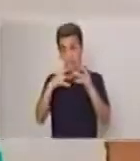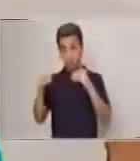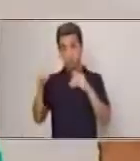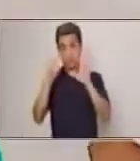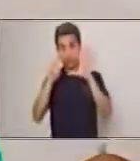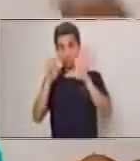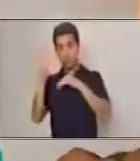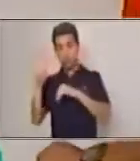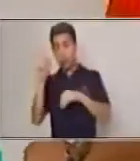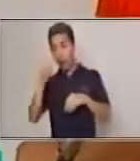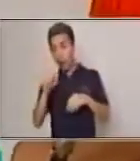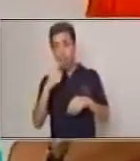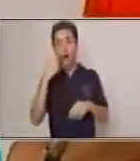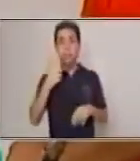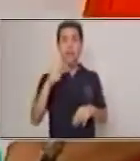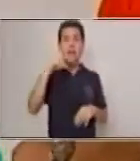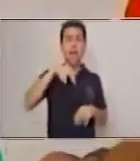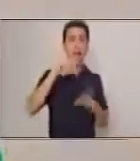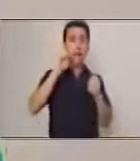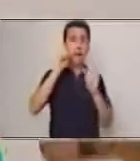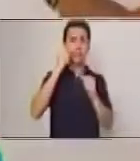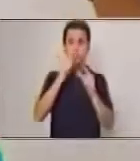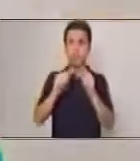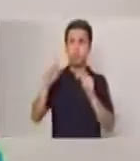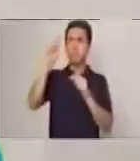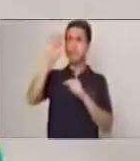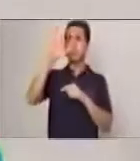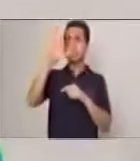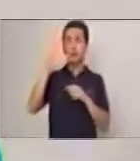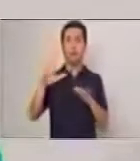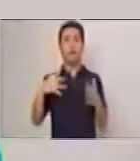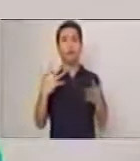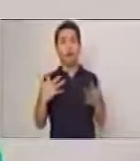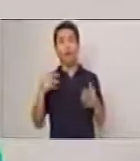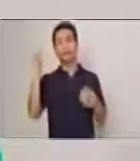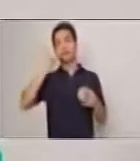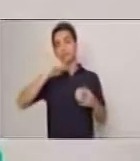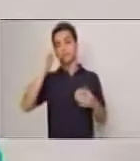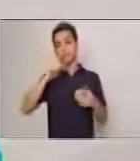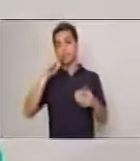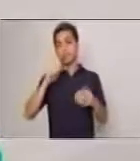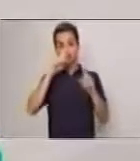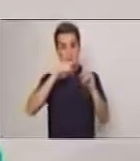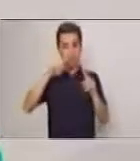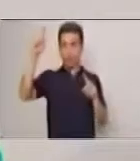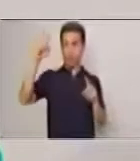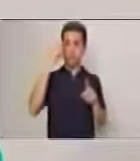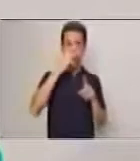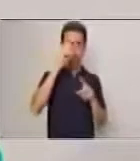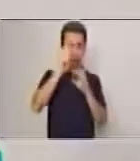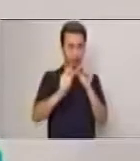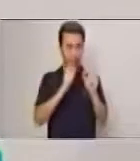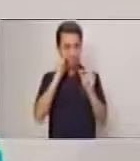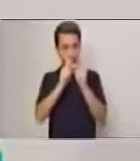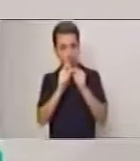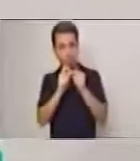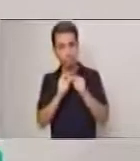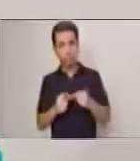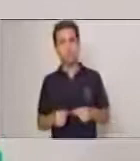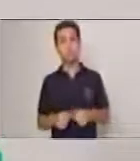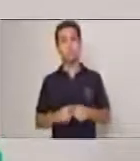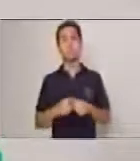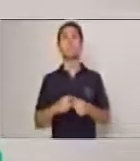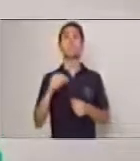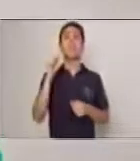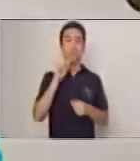tercera parte de 15, 5. Comprobamos entonces que sí son raíces cúbicas exactas. Es